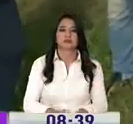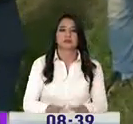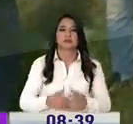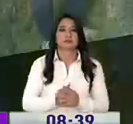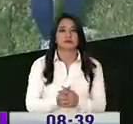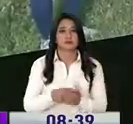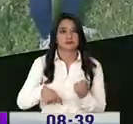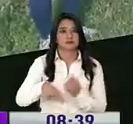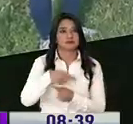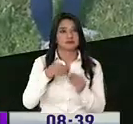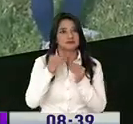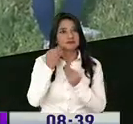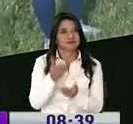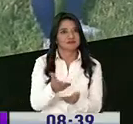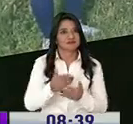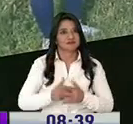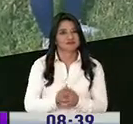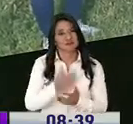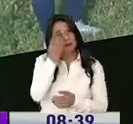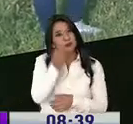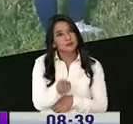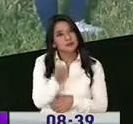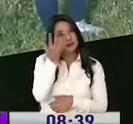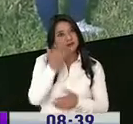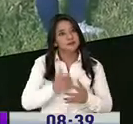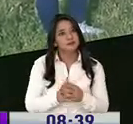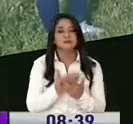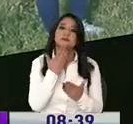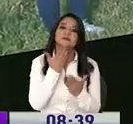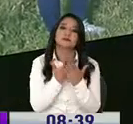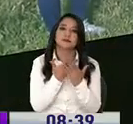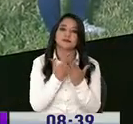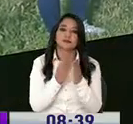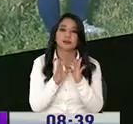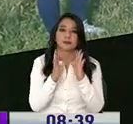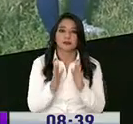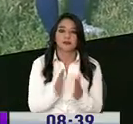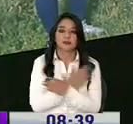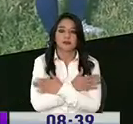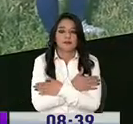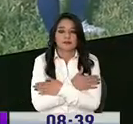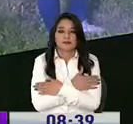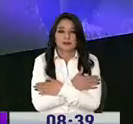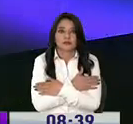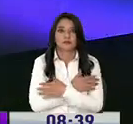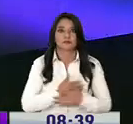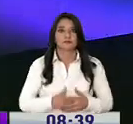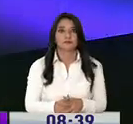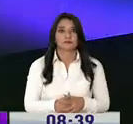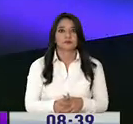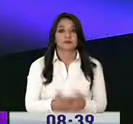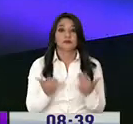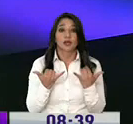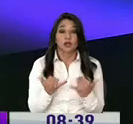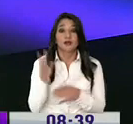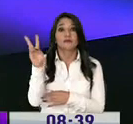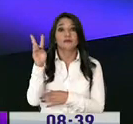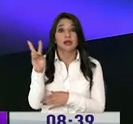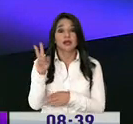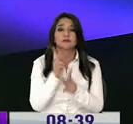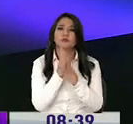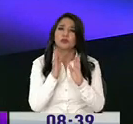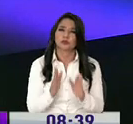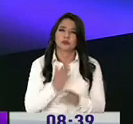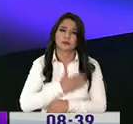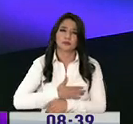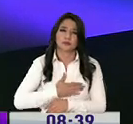Robert, regresamos contigo con más información. Buenos días. Gracias, mi querida Adri, un abrazo grande. Vamos, ahora que estamos en viernes, Mahalmi, querida, por